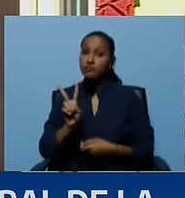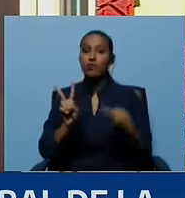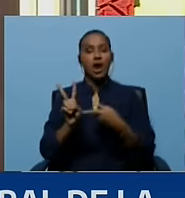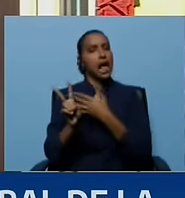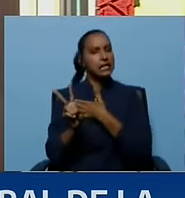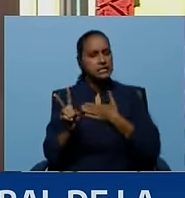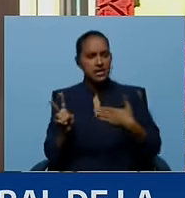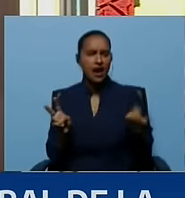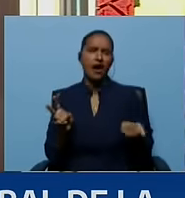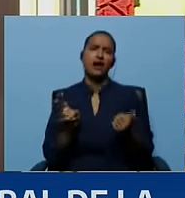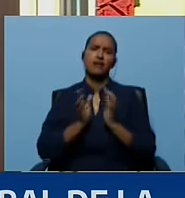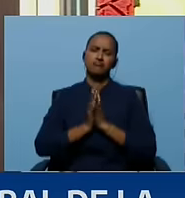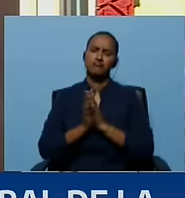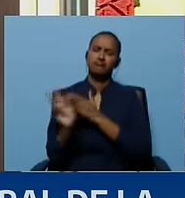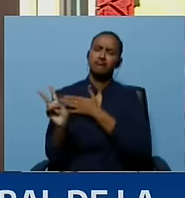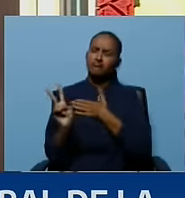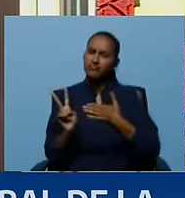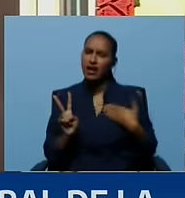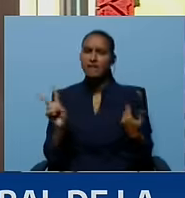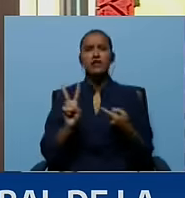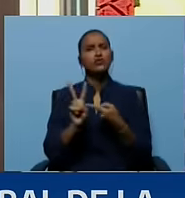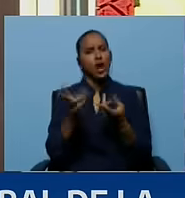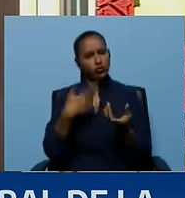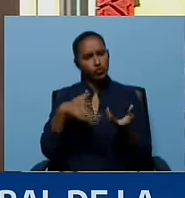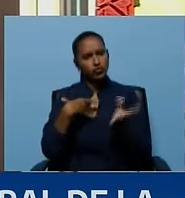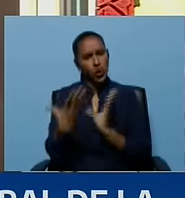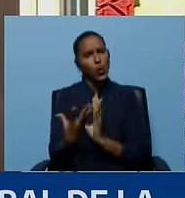desea y que juntos y juntas